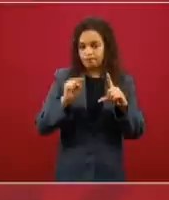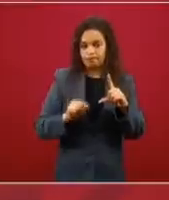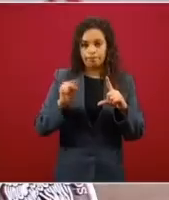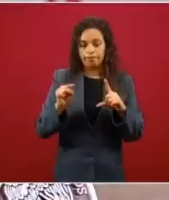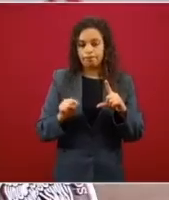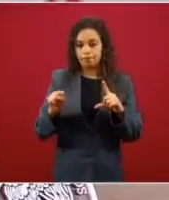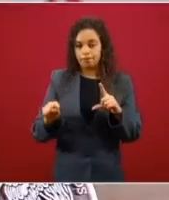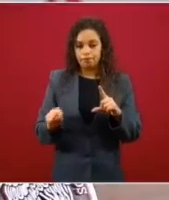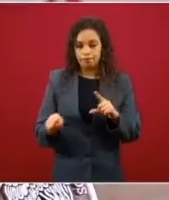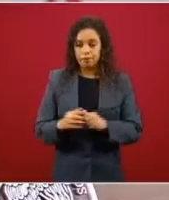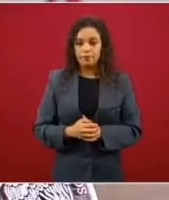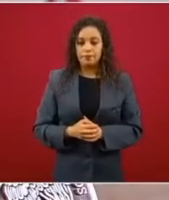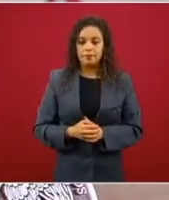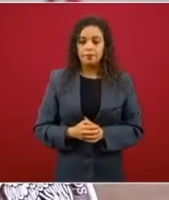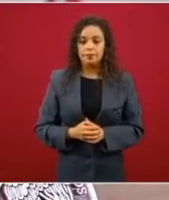porque